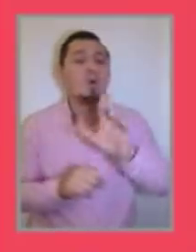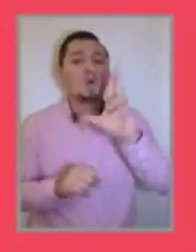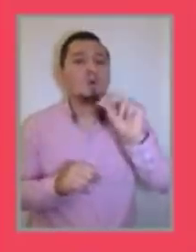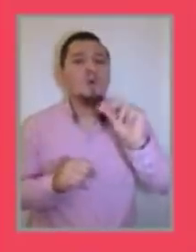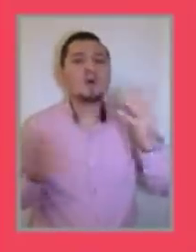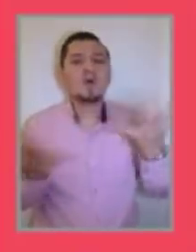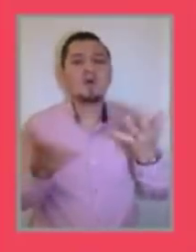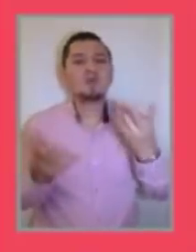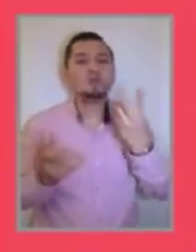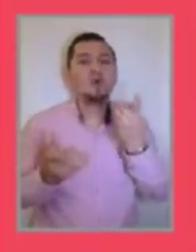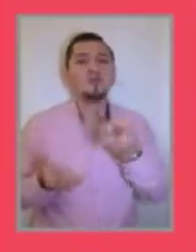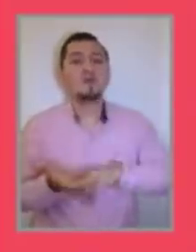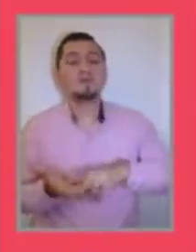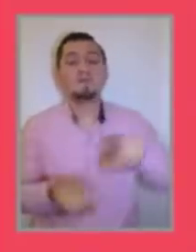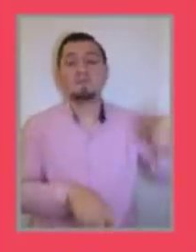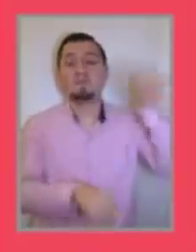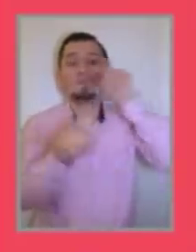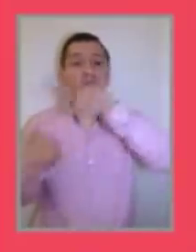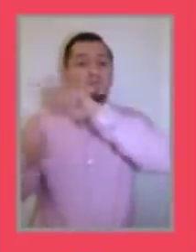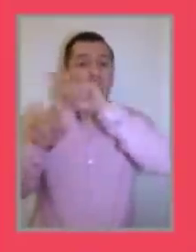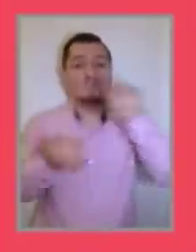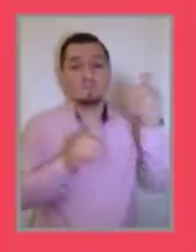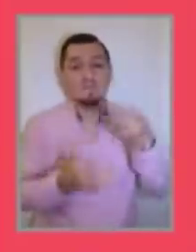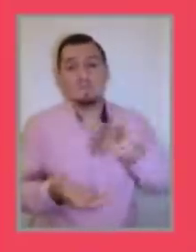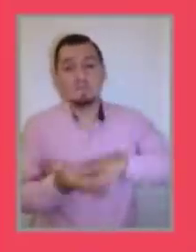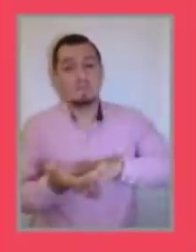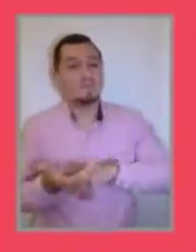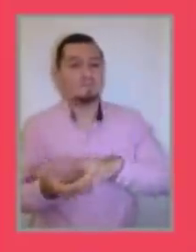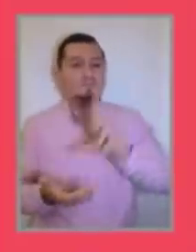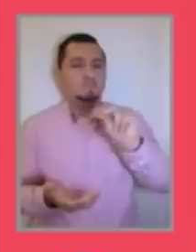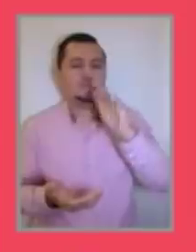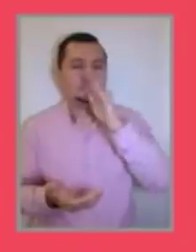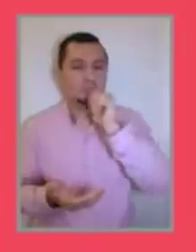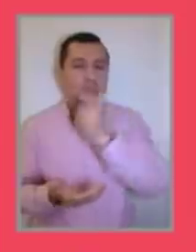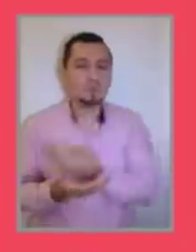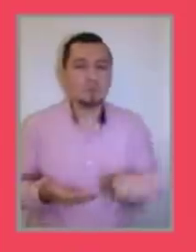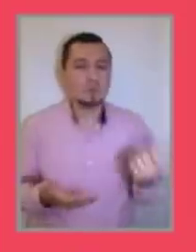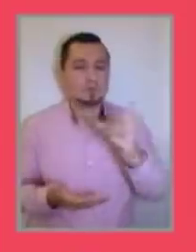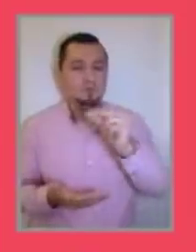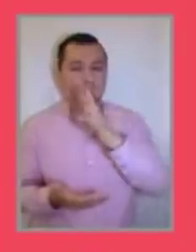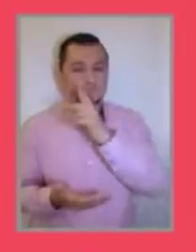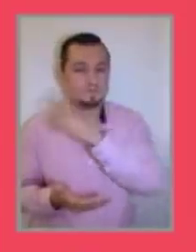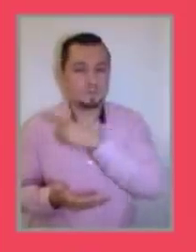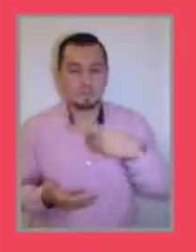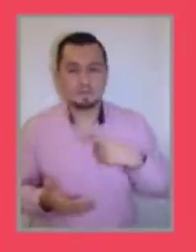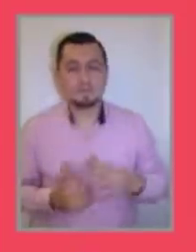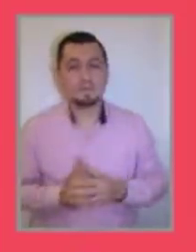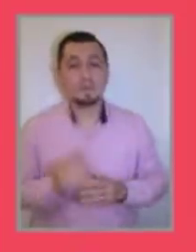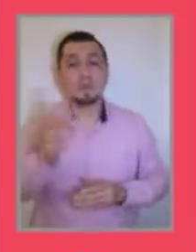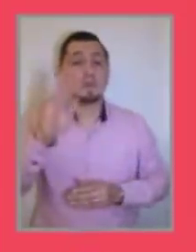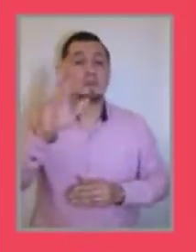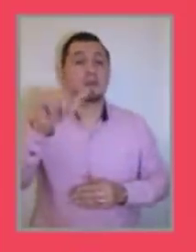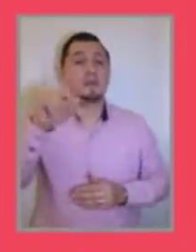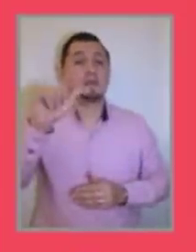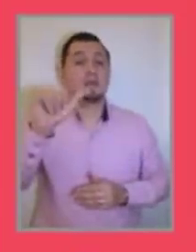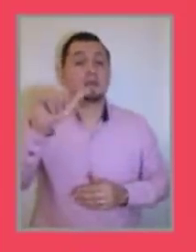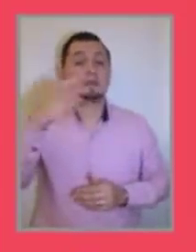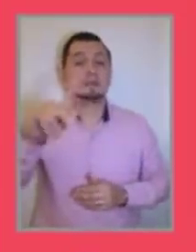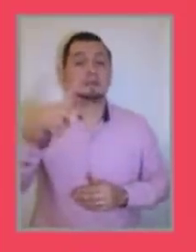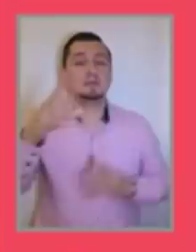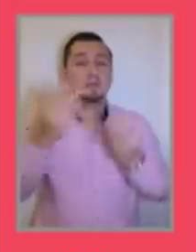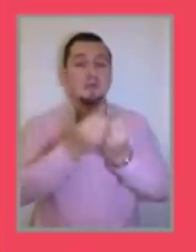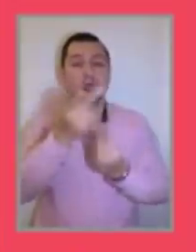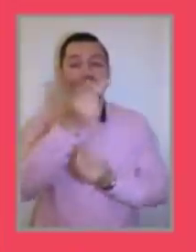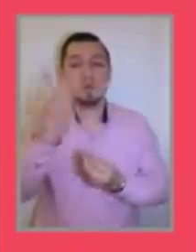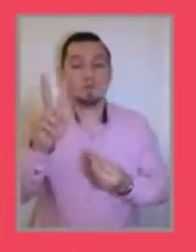ningún ejercicio de dobletear funciones y dobletear sueldo. Brenda Beltrán, de CPS Noticias Puerto